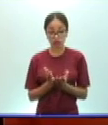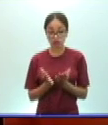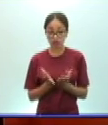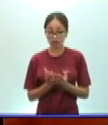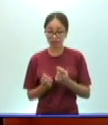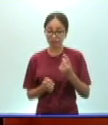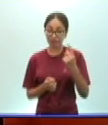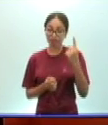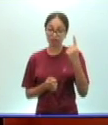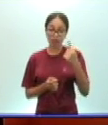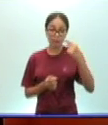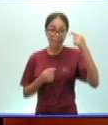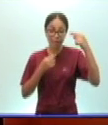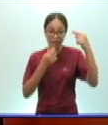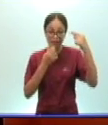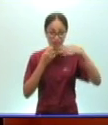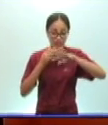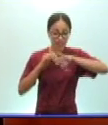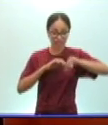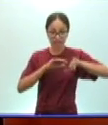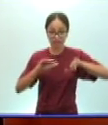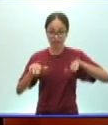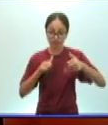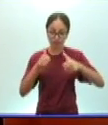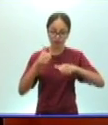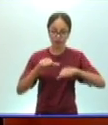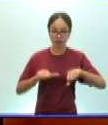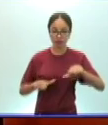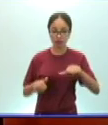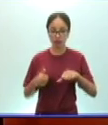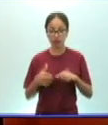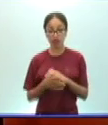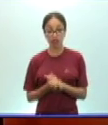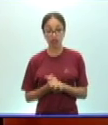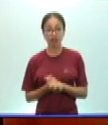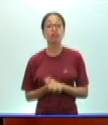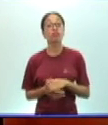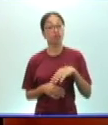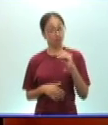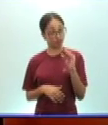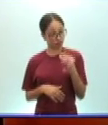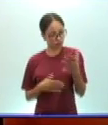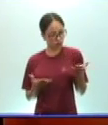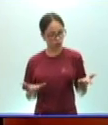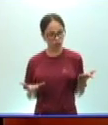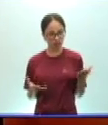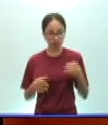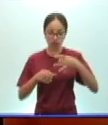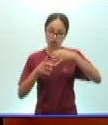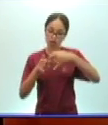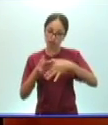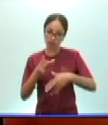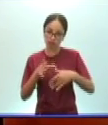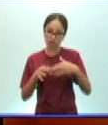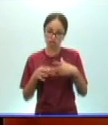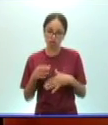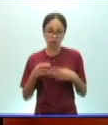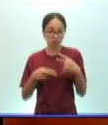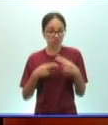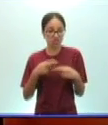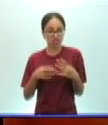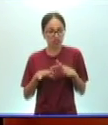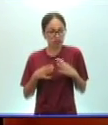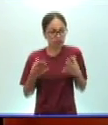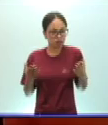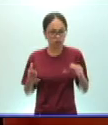fundamentales de separación de los componentes de las mezclas, y me refiero a la filtración, que se utiliza generalmente para separar